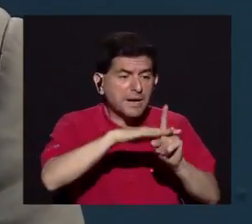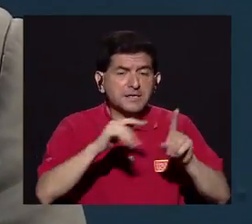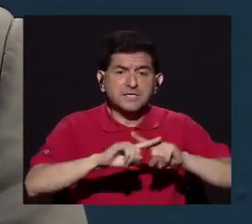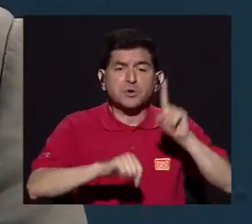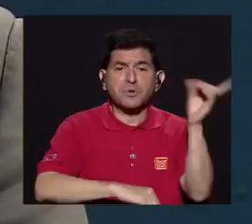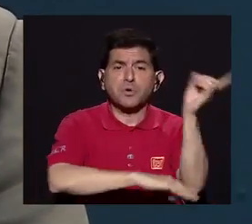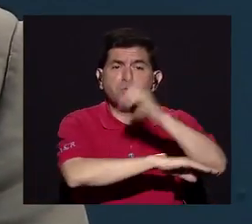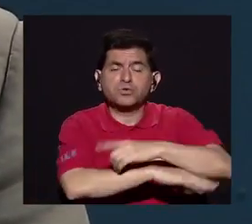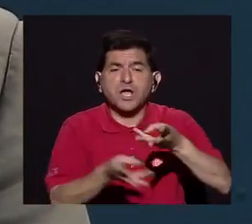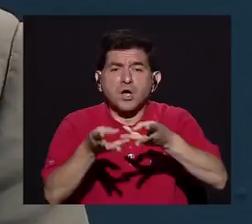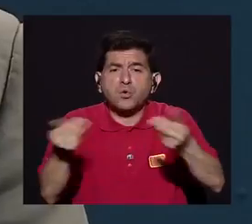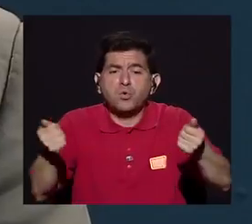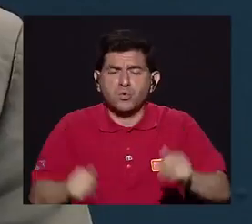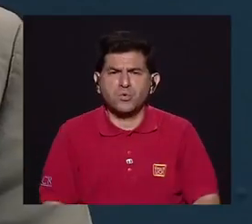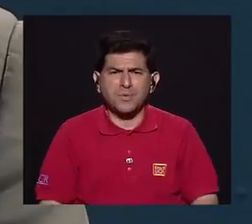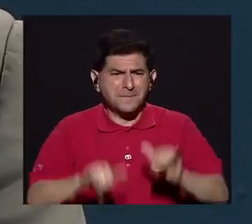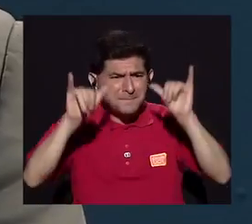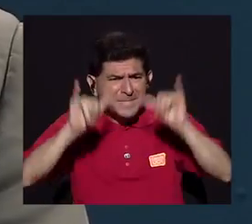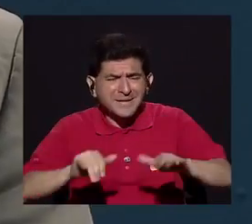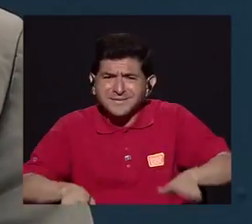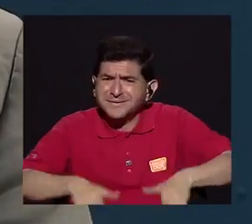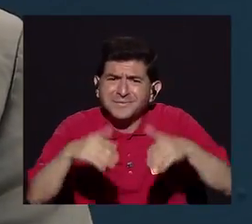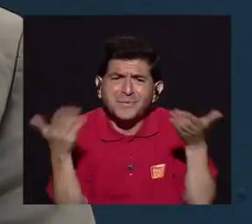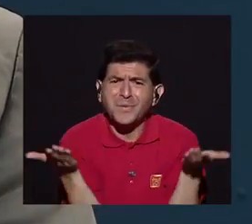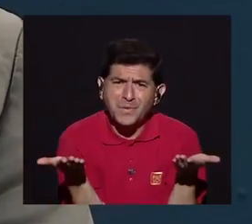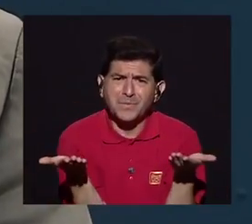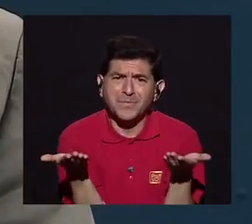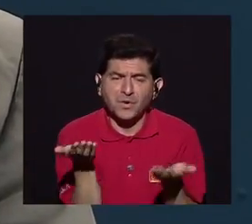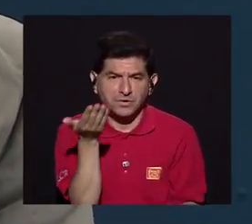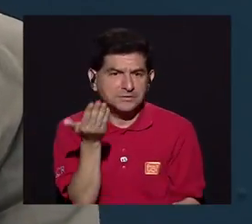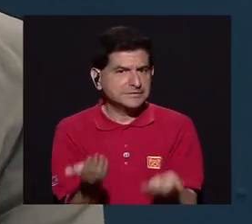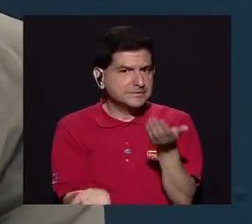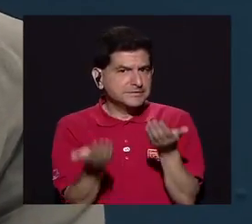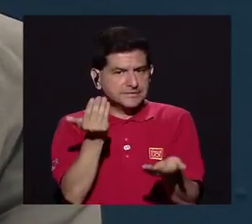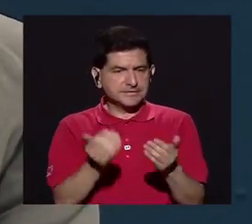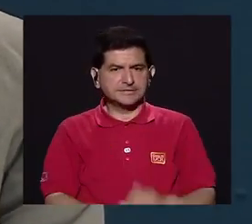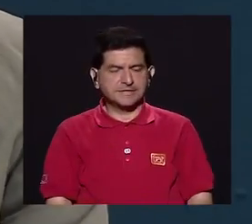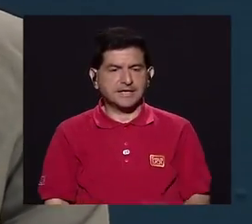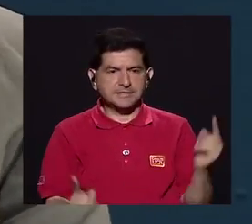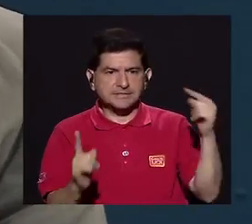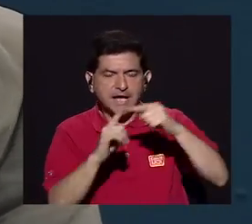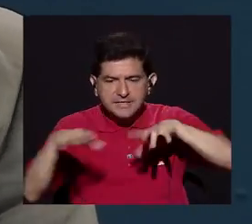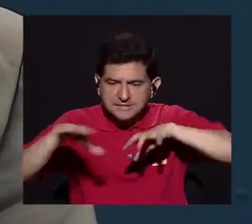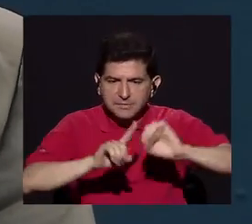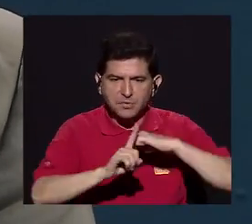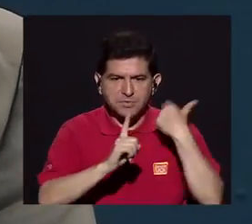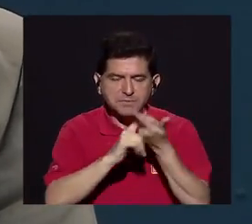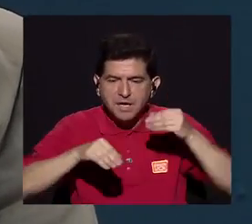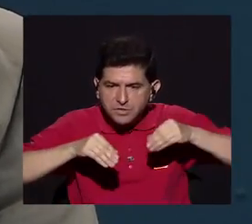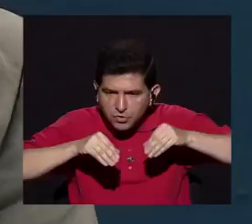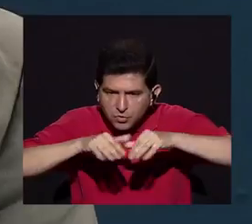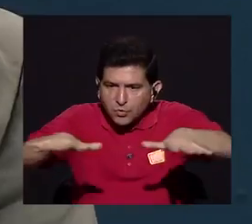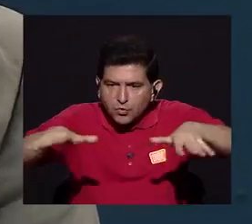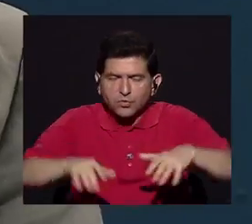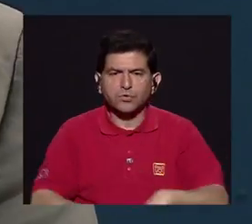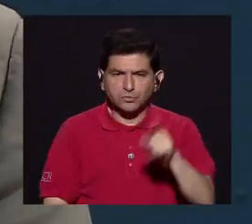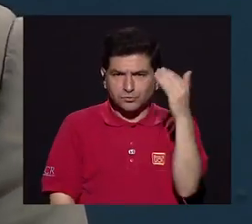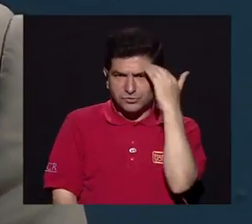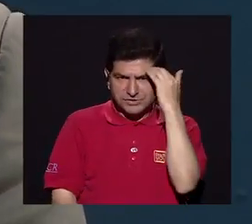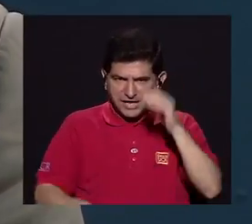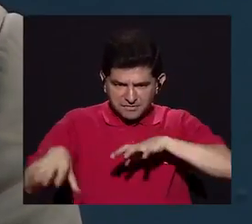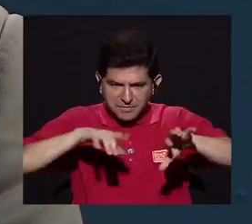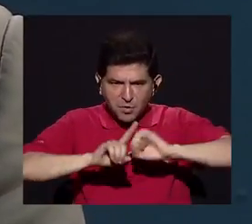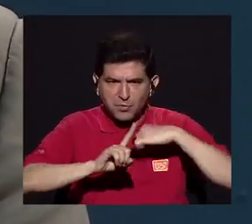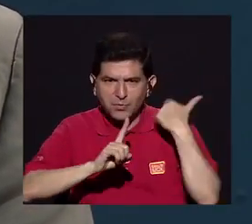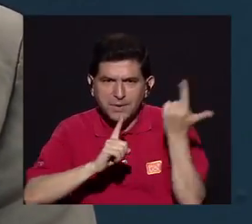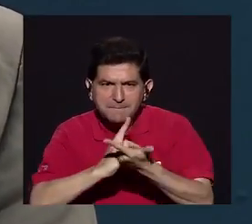día. ¿Cómo hacemos para mantener inclusive esto que podría ser llevado hasta los movimientos sociales? Sí. ¿Verdad? Porque usted sabe que los